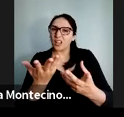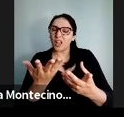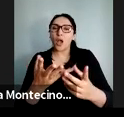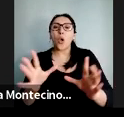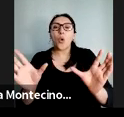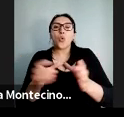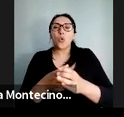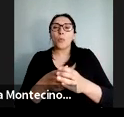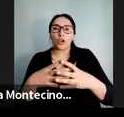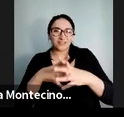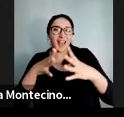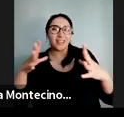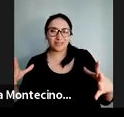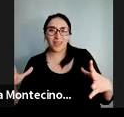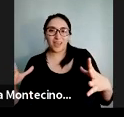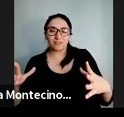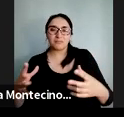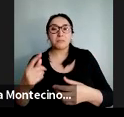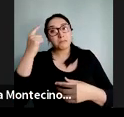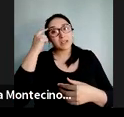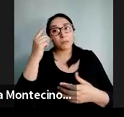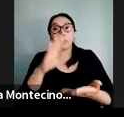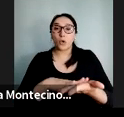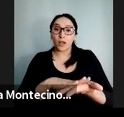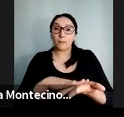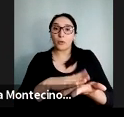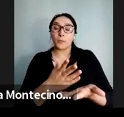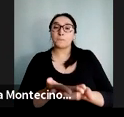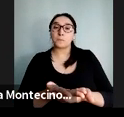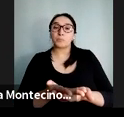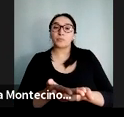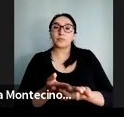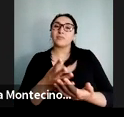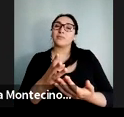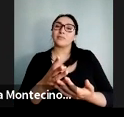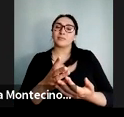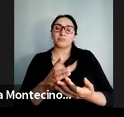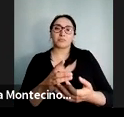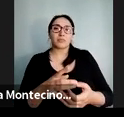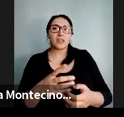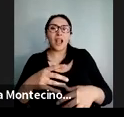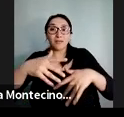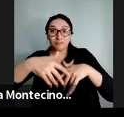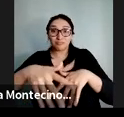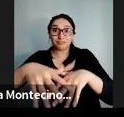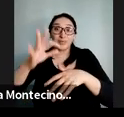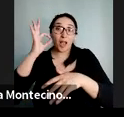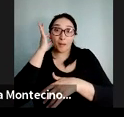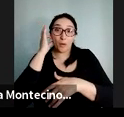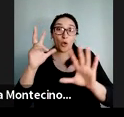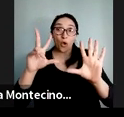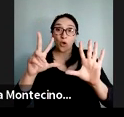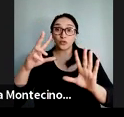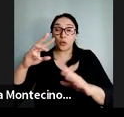grandes. Pensemos, por ejemplo, en los ataques concertados que hubo en marchas feministas hace algunos